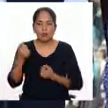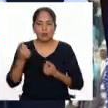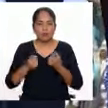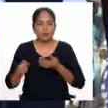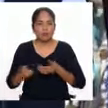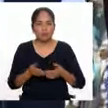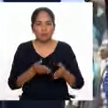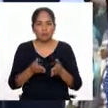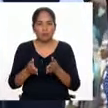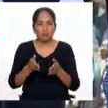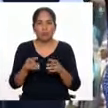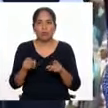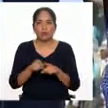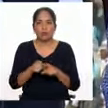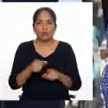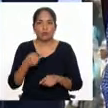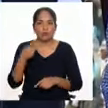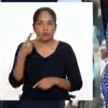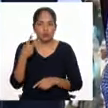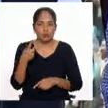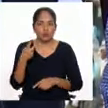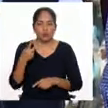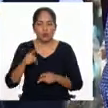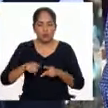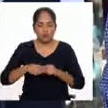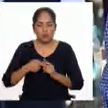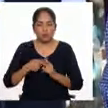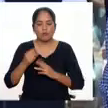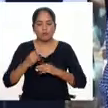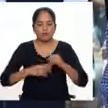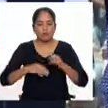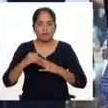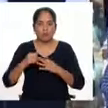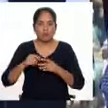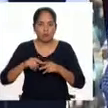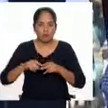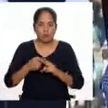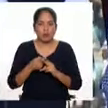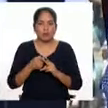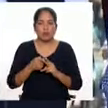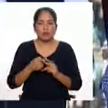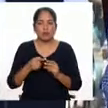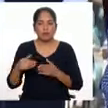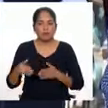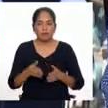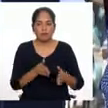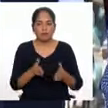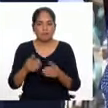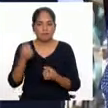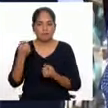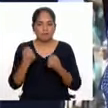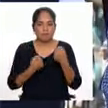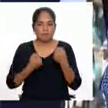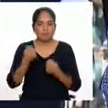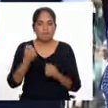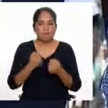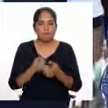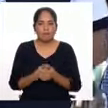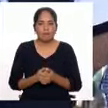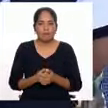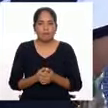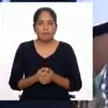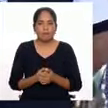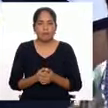carretera son 2 etapas en las que se va a iniciar las carreteras que acaba de